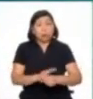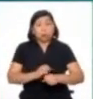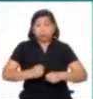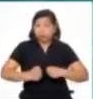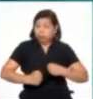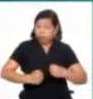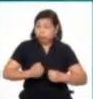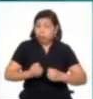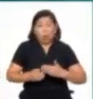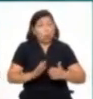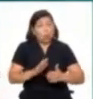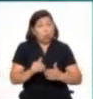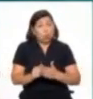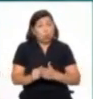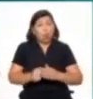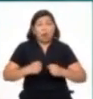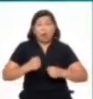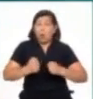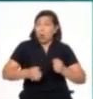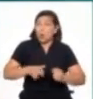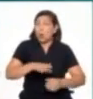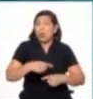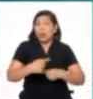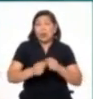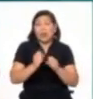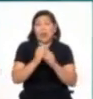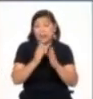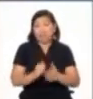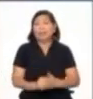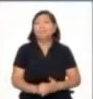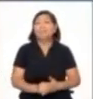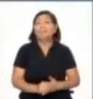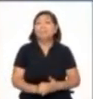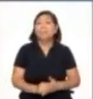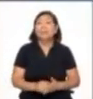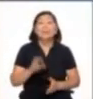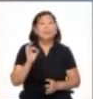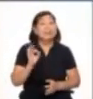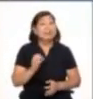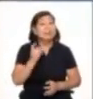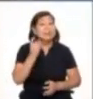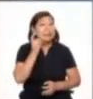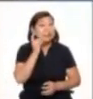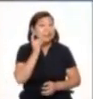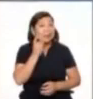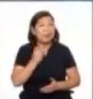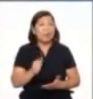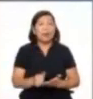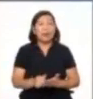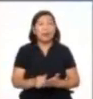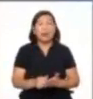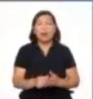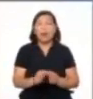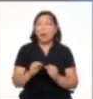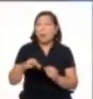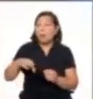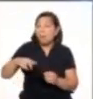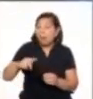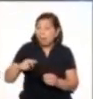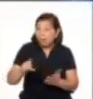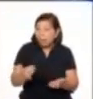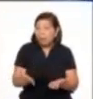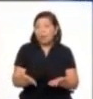poder brindar toda la energía para nuestro día. Siempre hablamos que los desayunos tienen que contemplar carbohidrato,